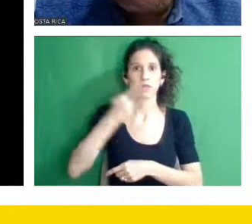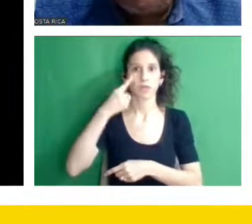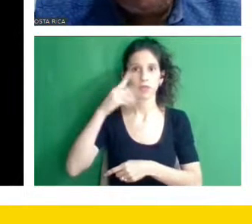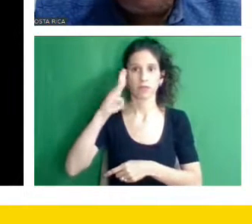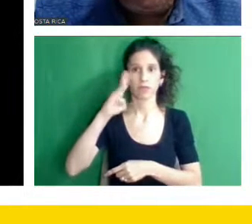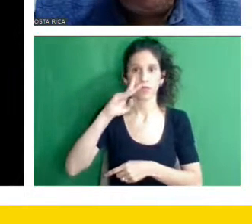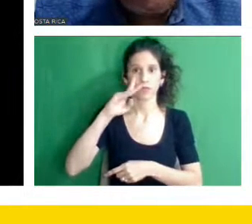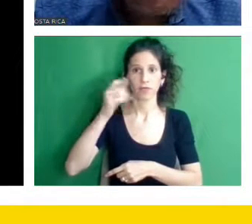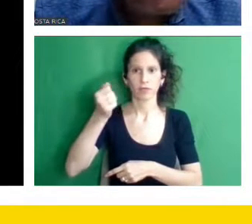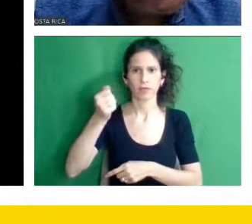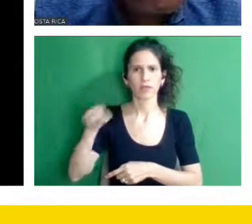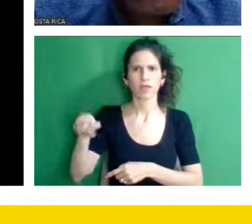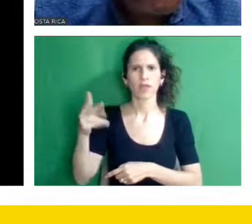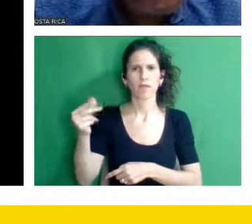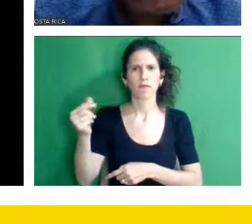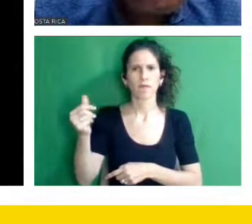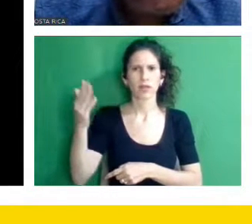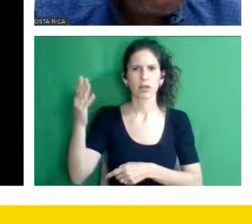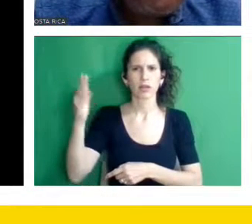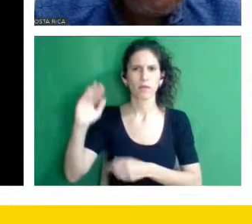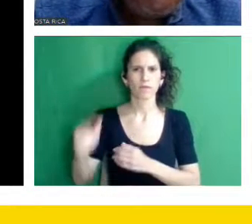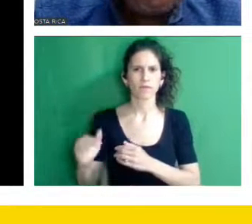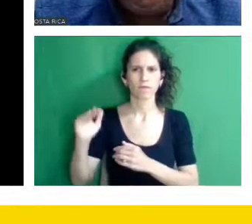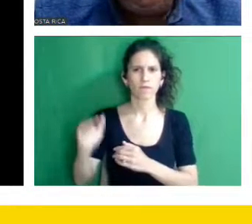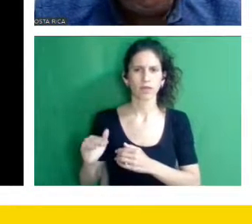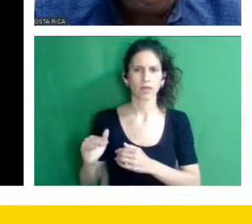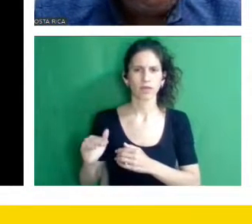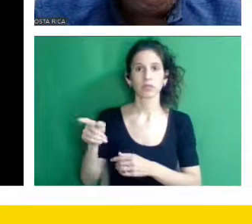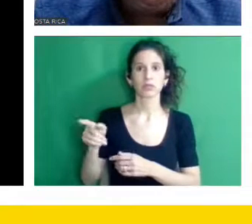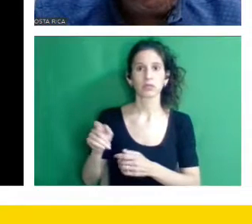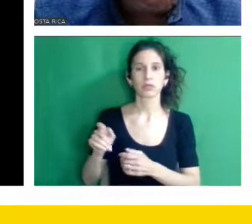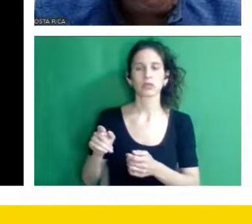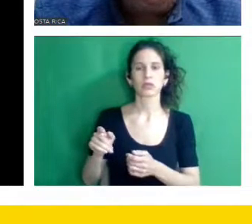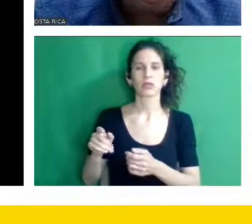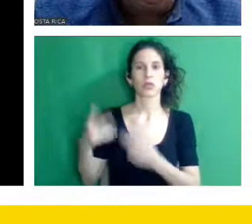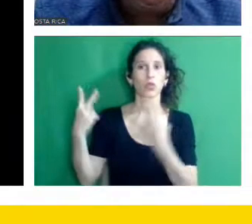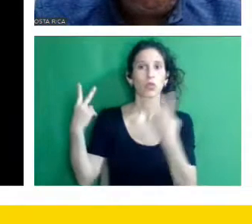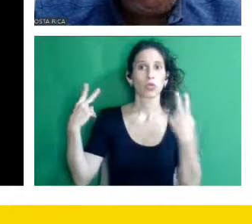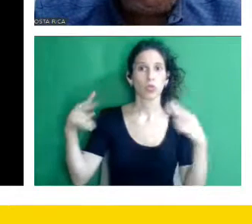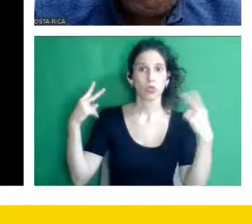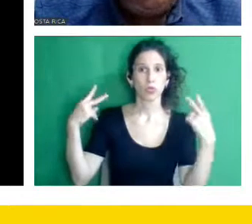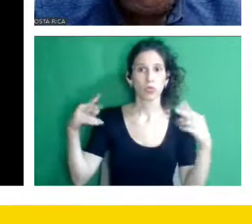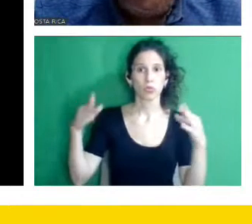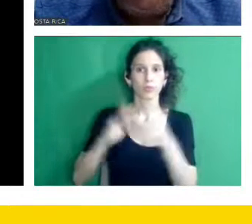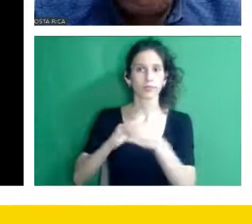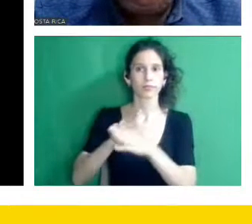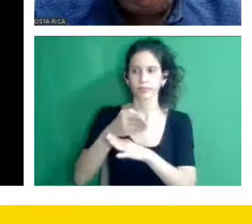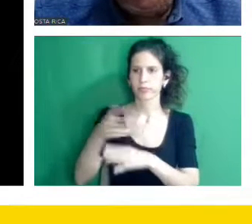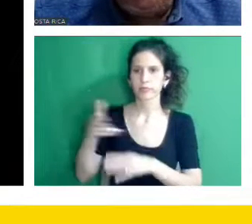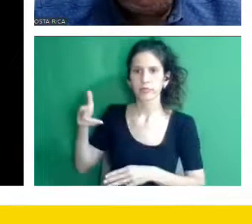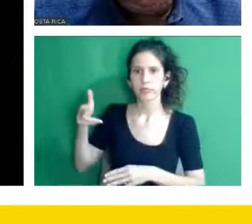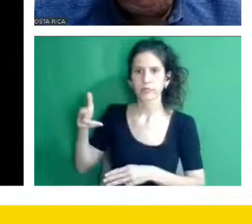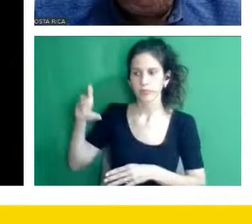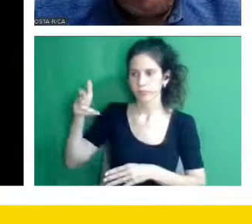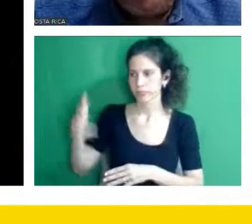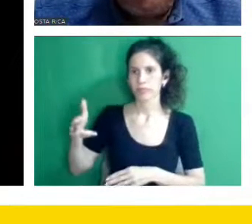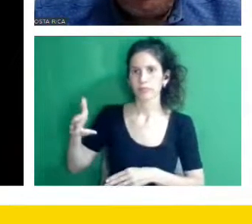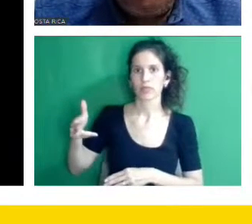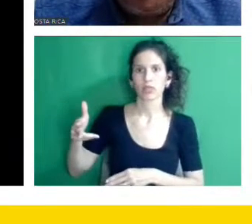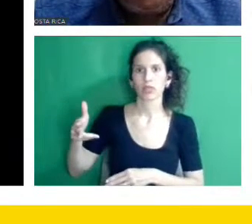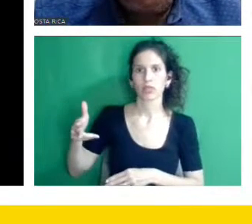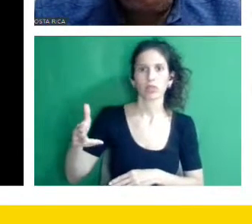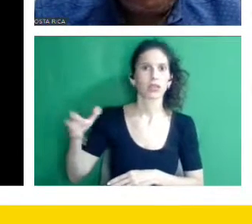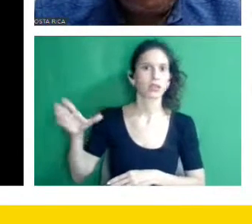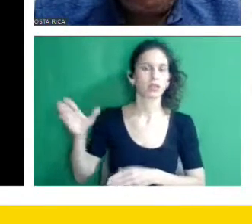y que también la Red Costarricense de Turismo Accesible, desde el proyecto Dona Tapa, lo incorpora toda vez que se abre una nueva